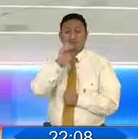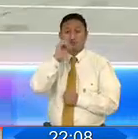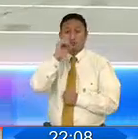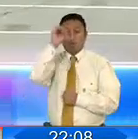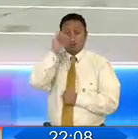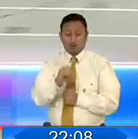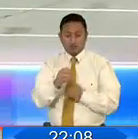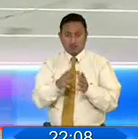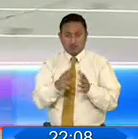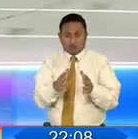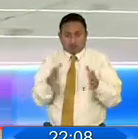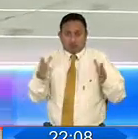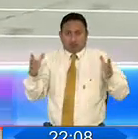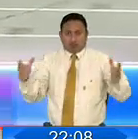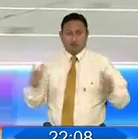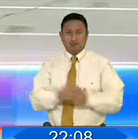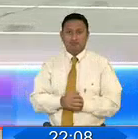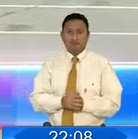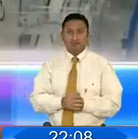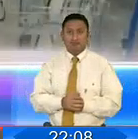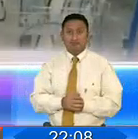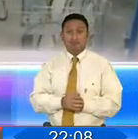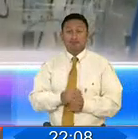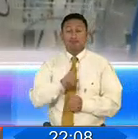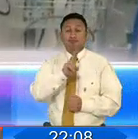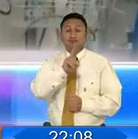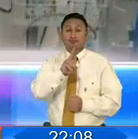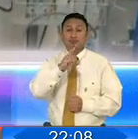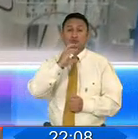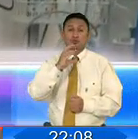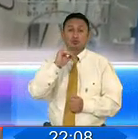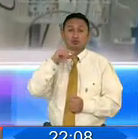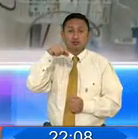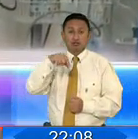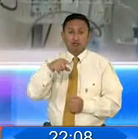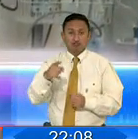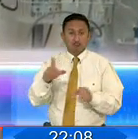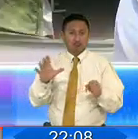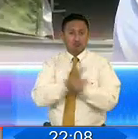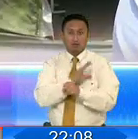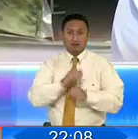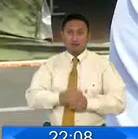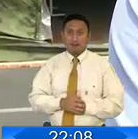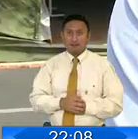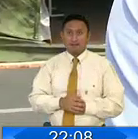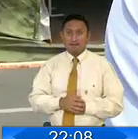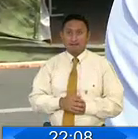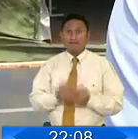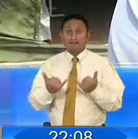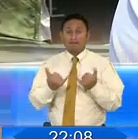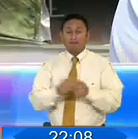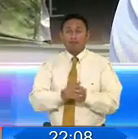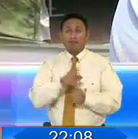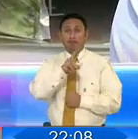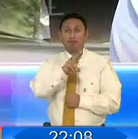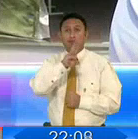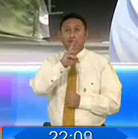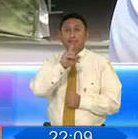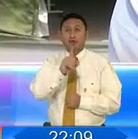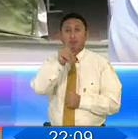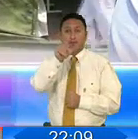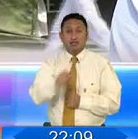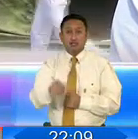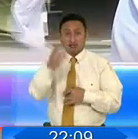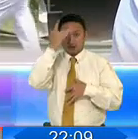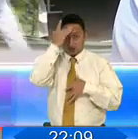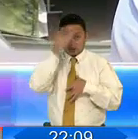más allá de su capacidad y la unidad de cuidados intensivos se mantiene al tope. En la actualidad, con 261 pacientes